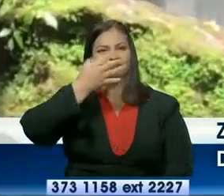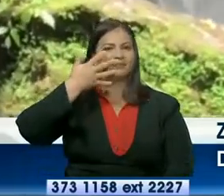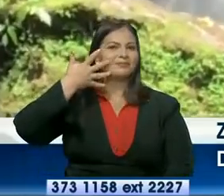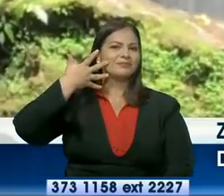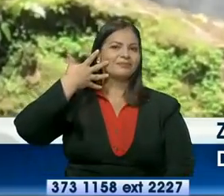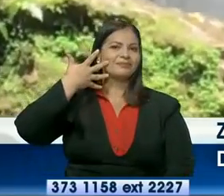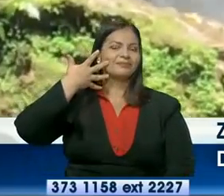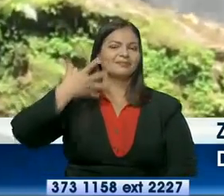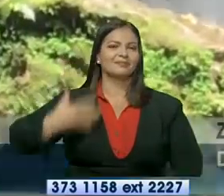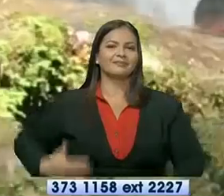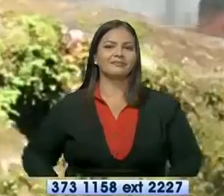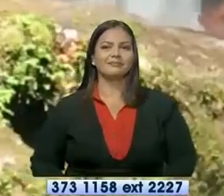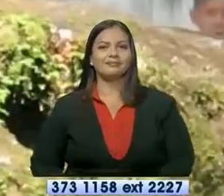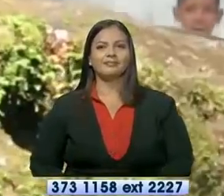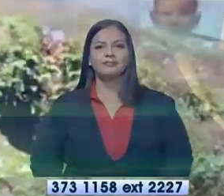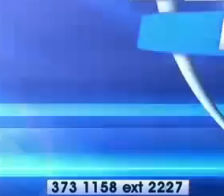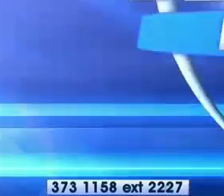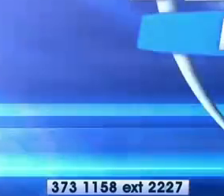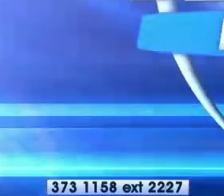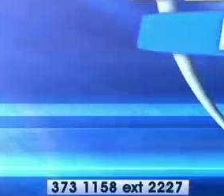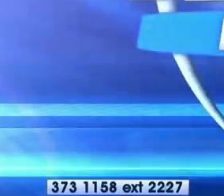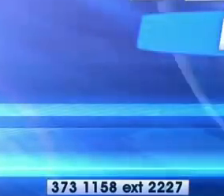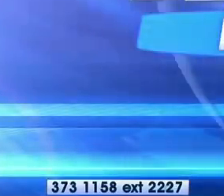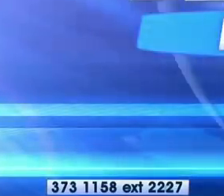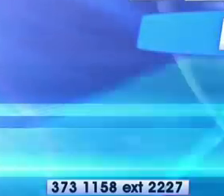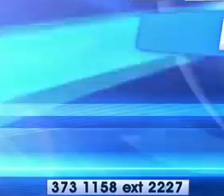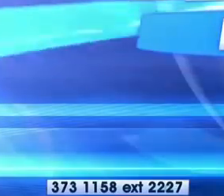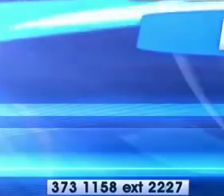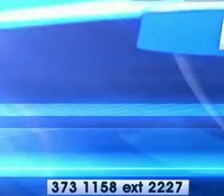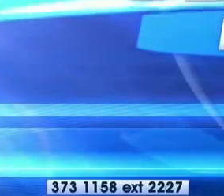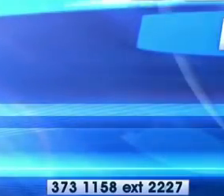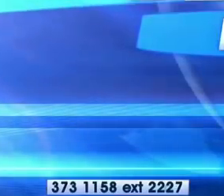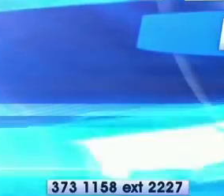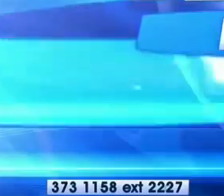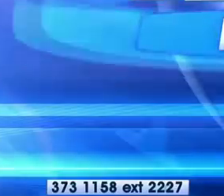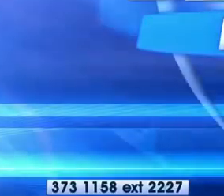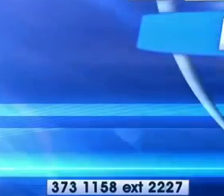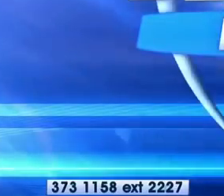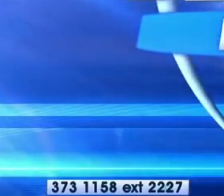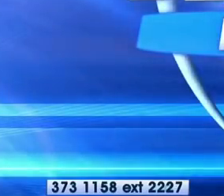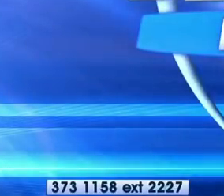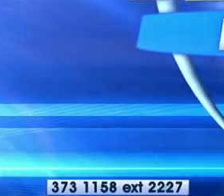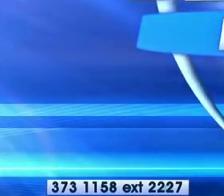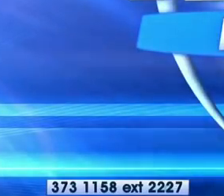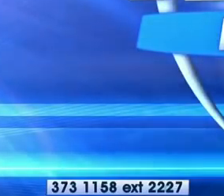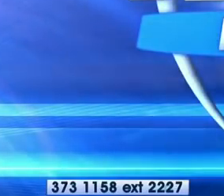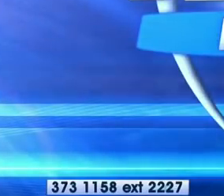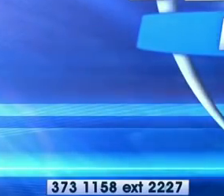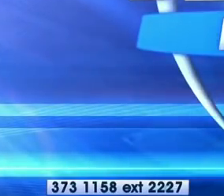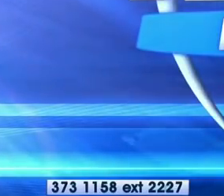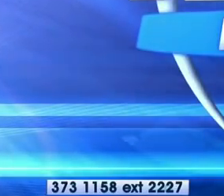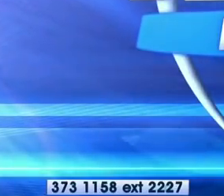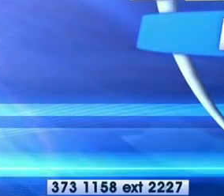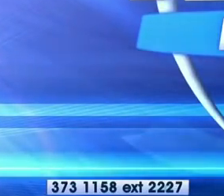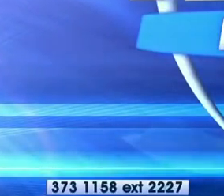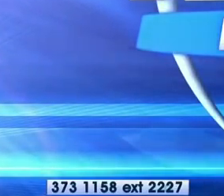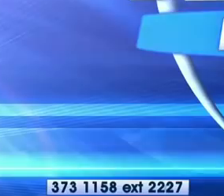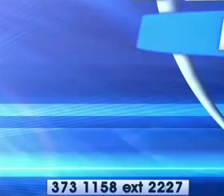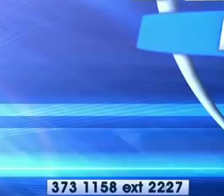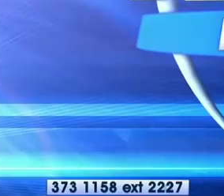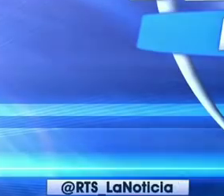Marcela Constante Brito. La noticia siempre en la comunidad.